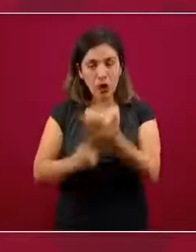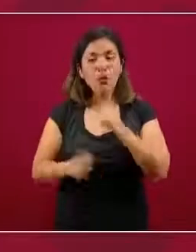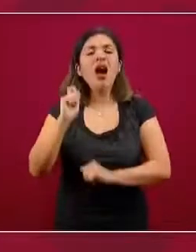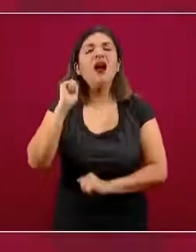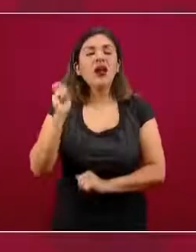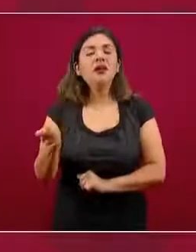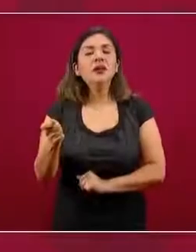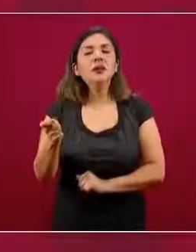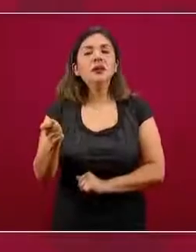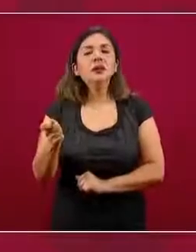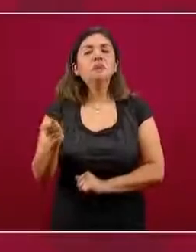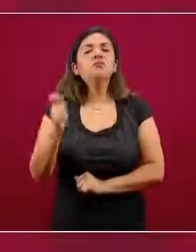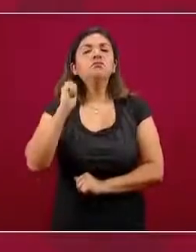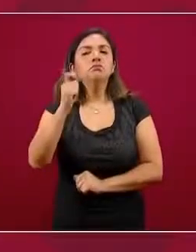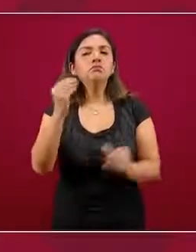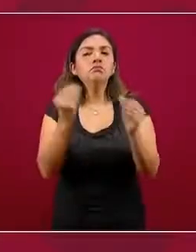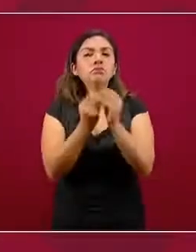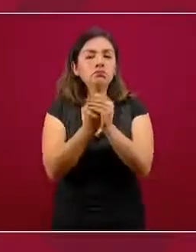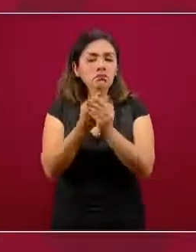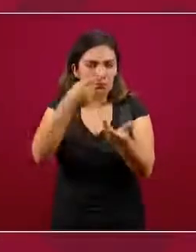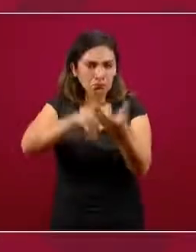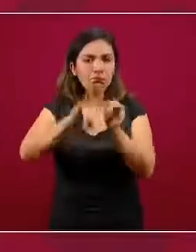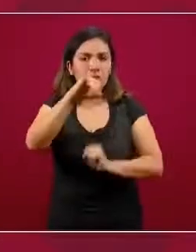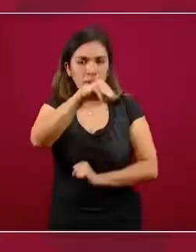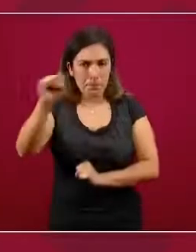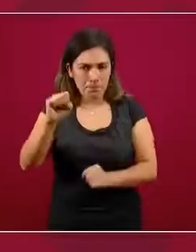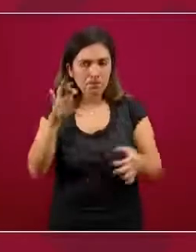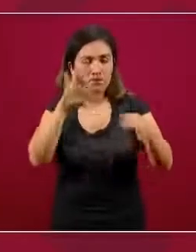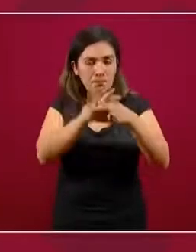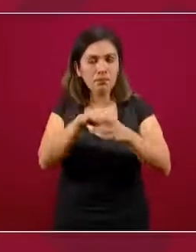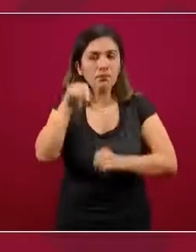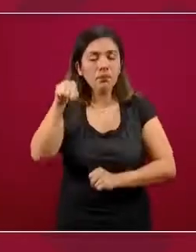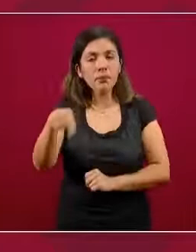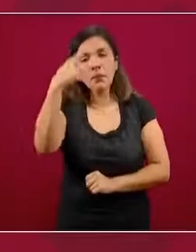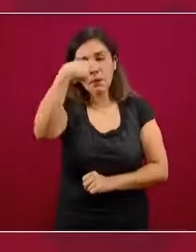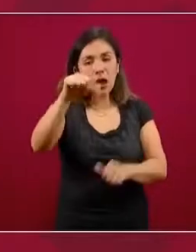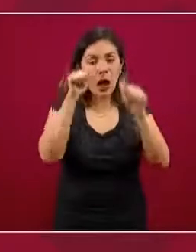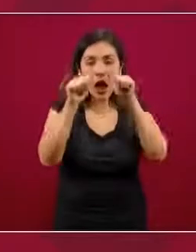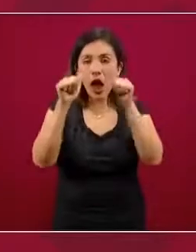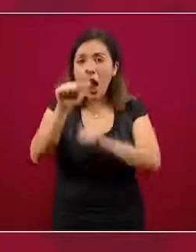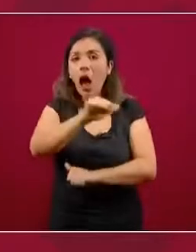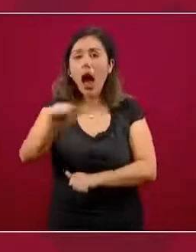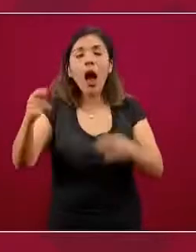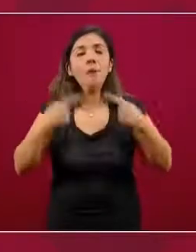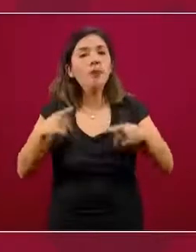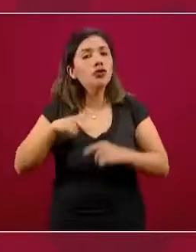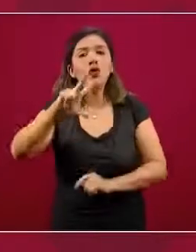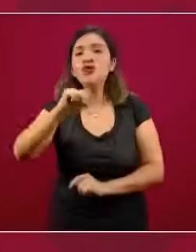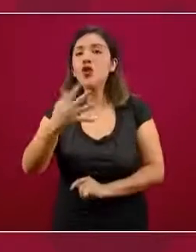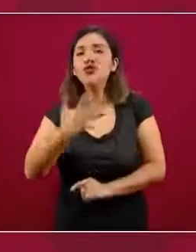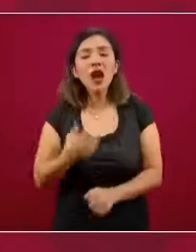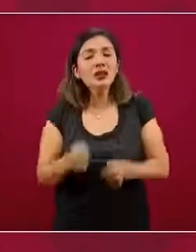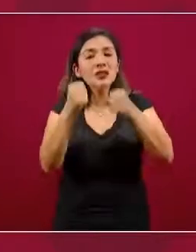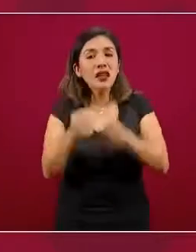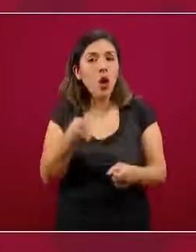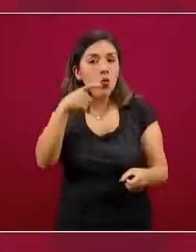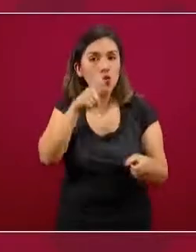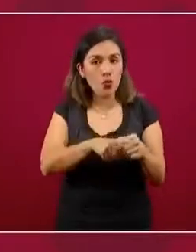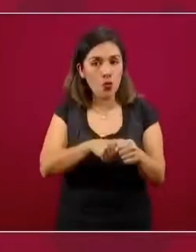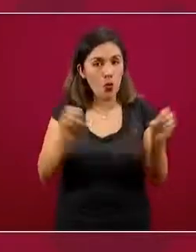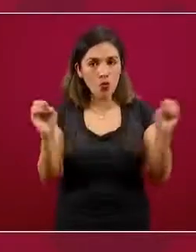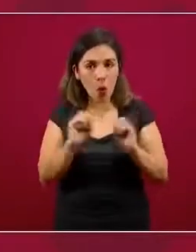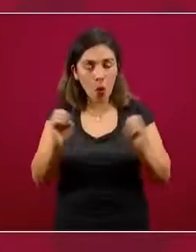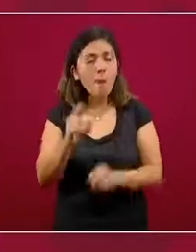es una sección del Instituto Mexicano del Seguro Social que atiende a población no asegurada, principalmente